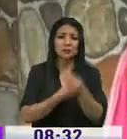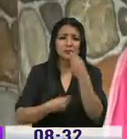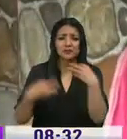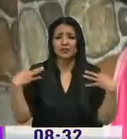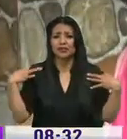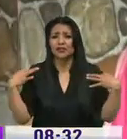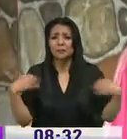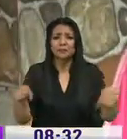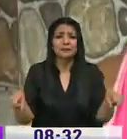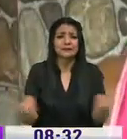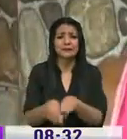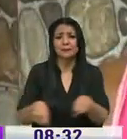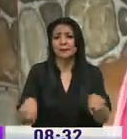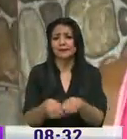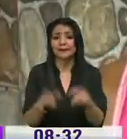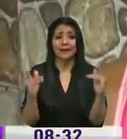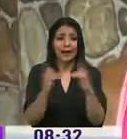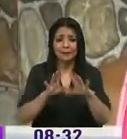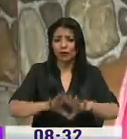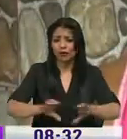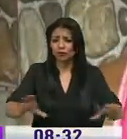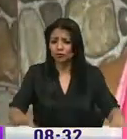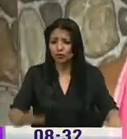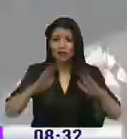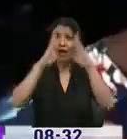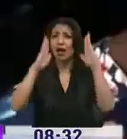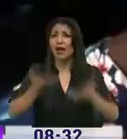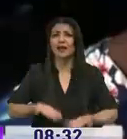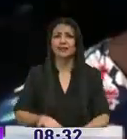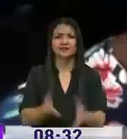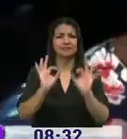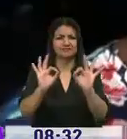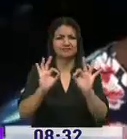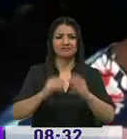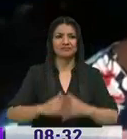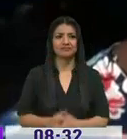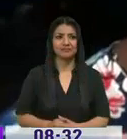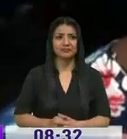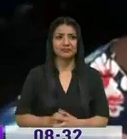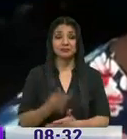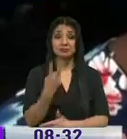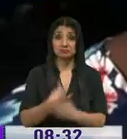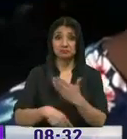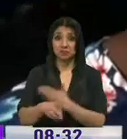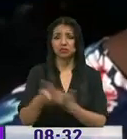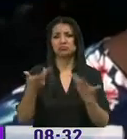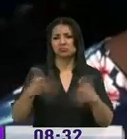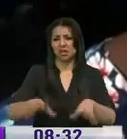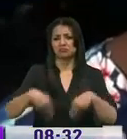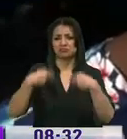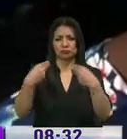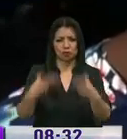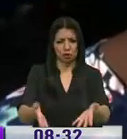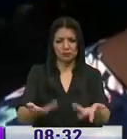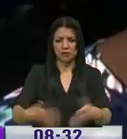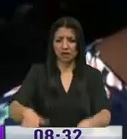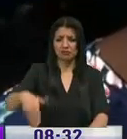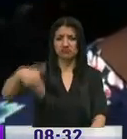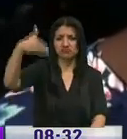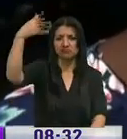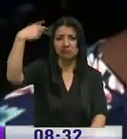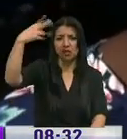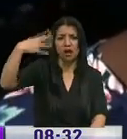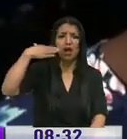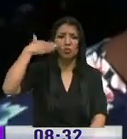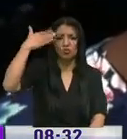zapato, cama, colchones, todo. Pienso que ya que a mis hijos les he dado lo que más he podido,